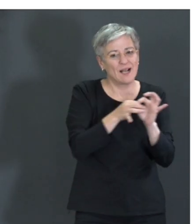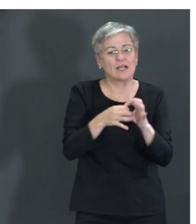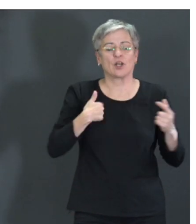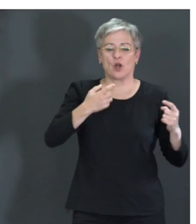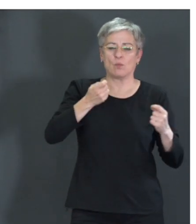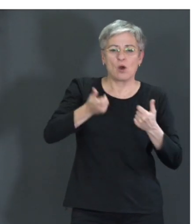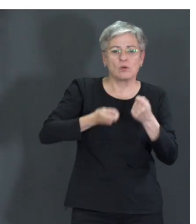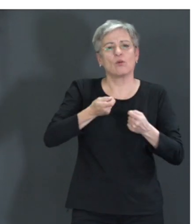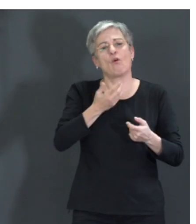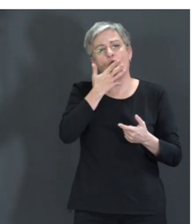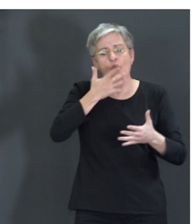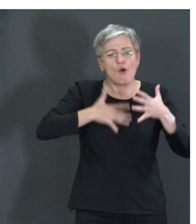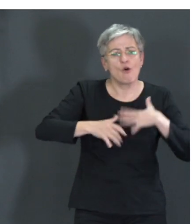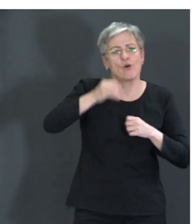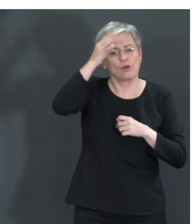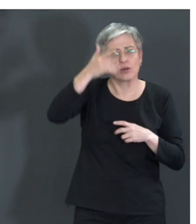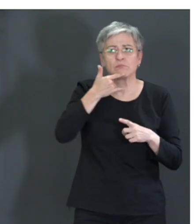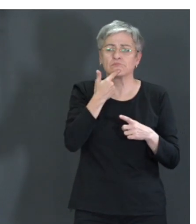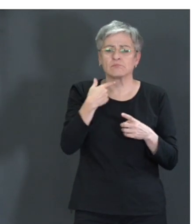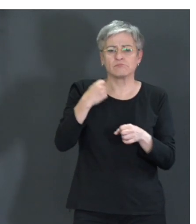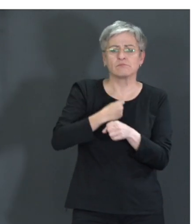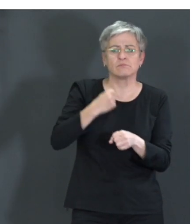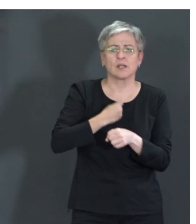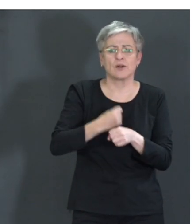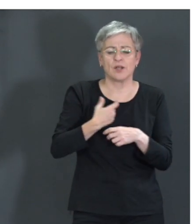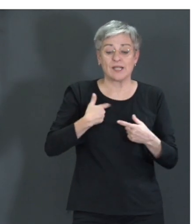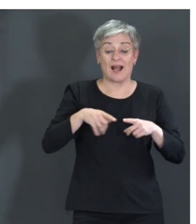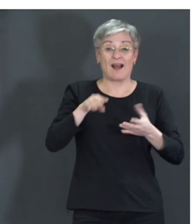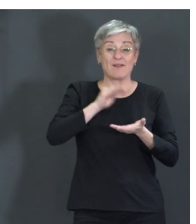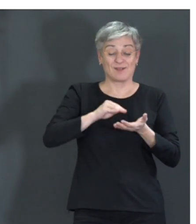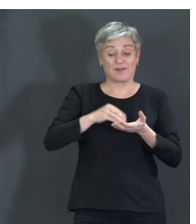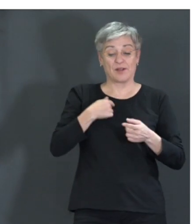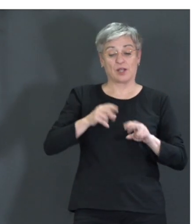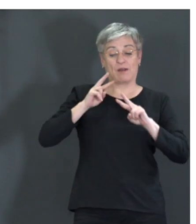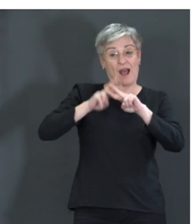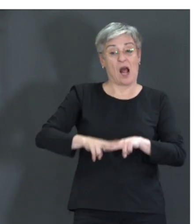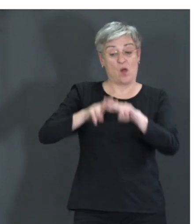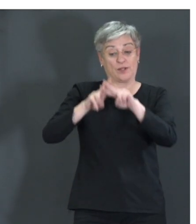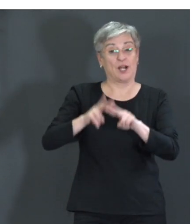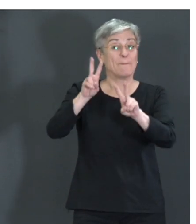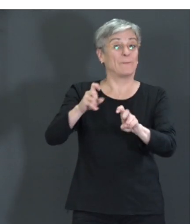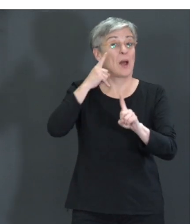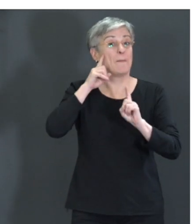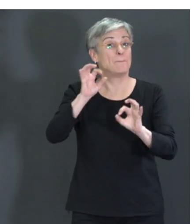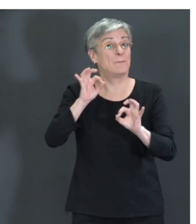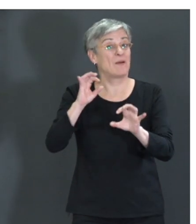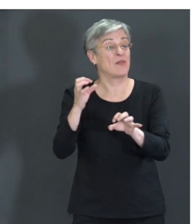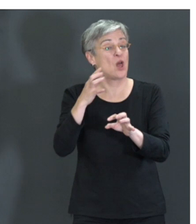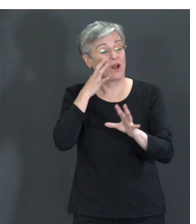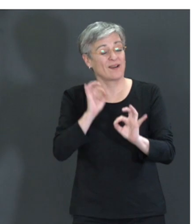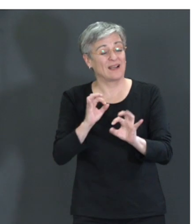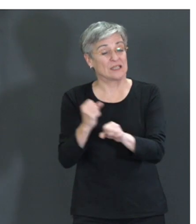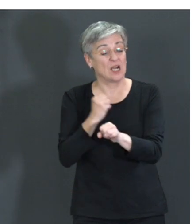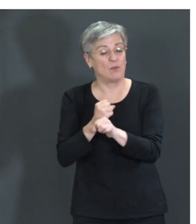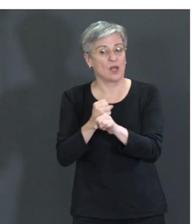ido trabajando y incluso cuando hago auditorías de prevención de riesgos laborales, aunque no esté dentro del alcance de la